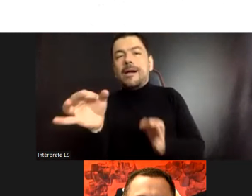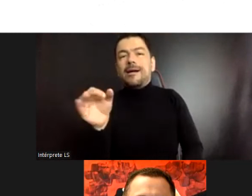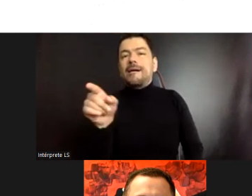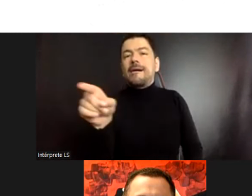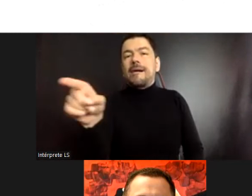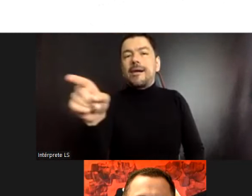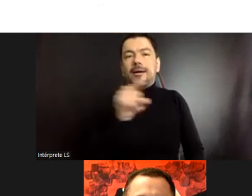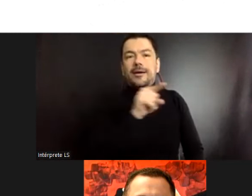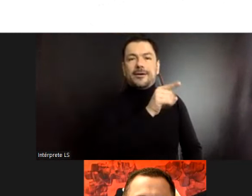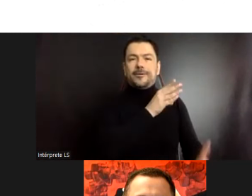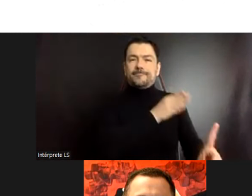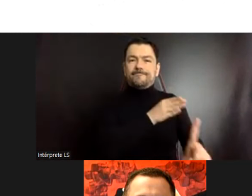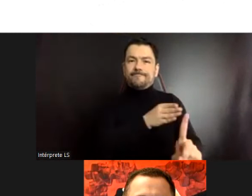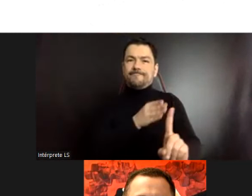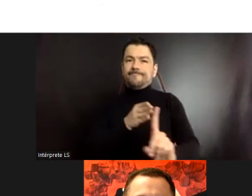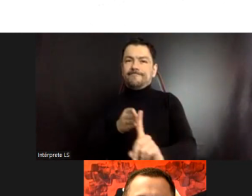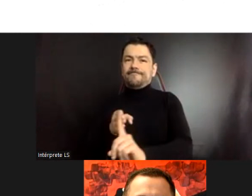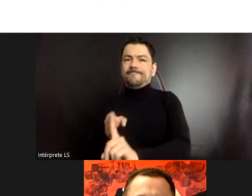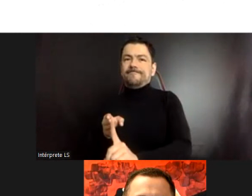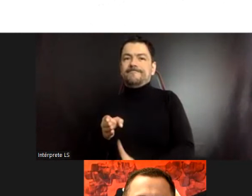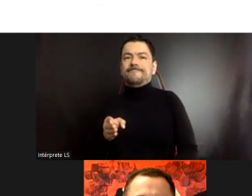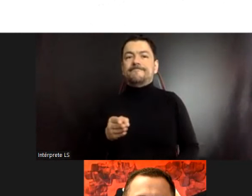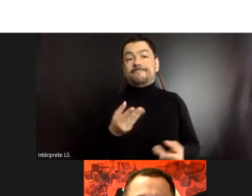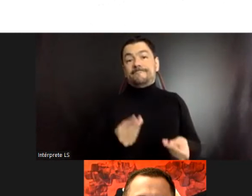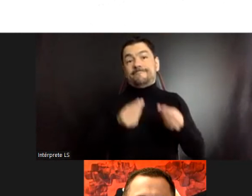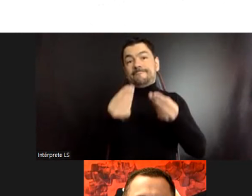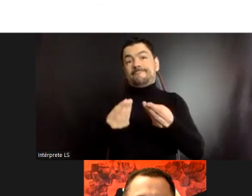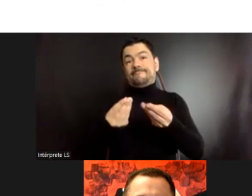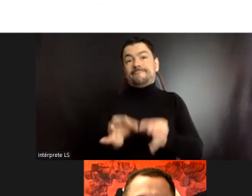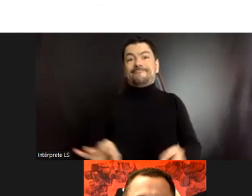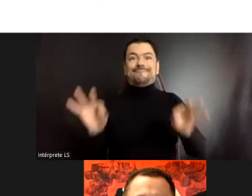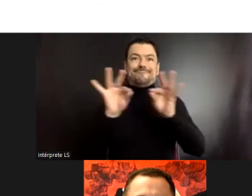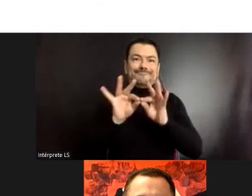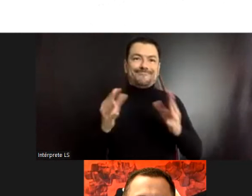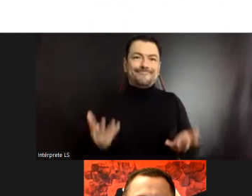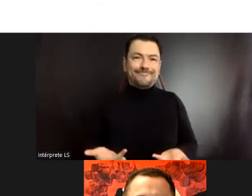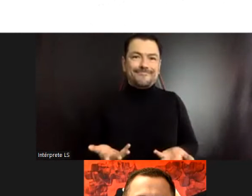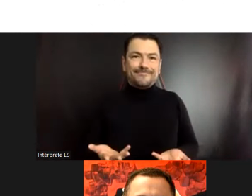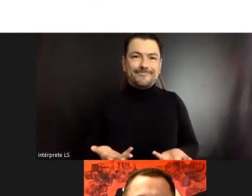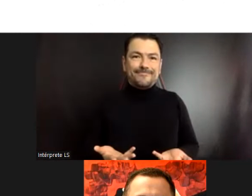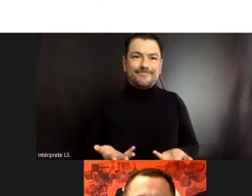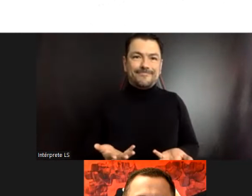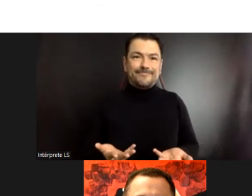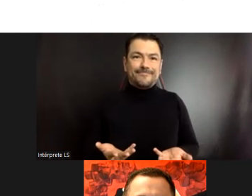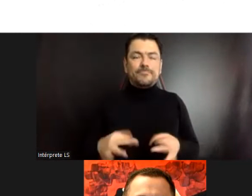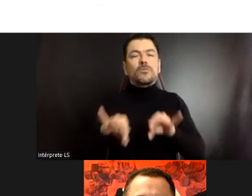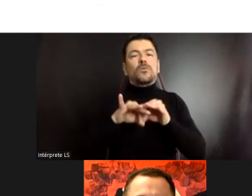de las intervenciones. Es como una comunicación a dos vías que a veces